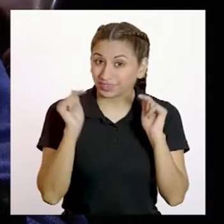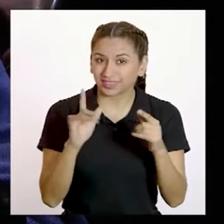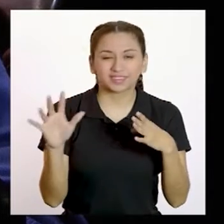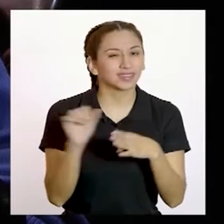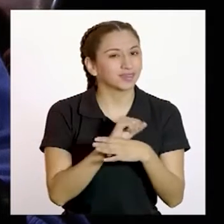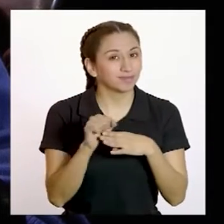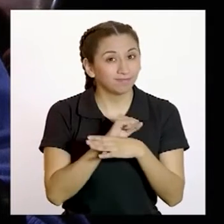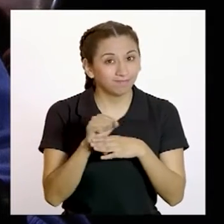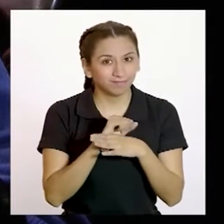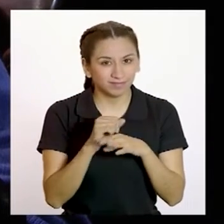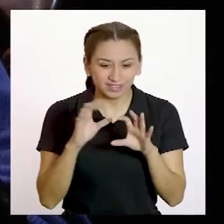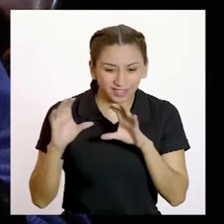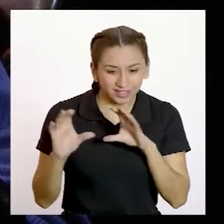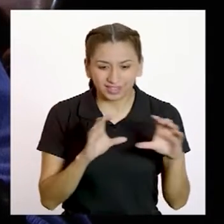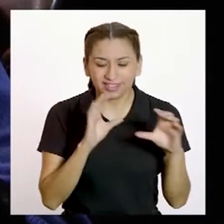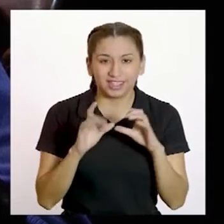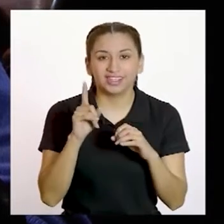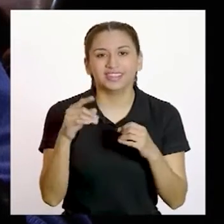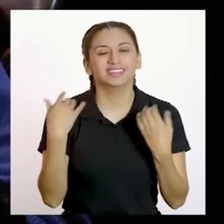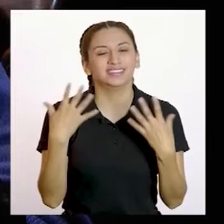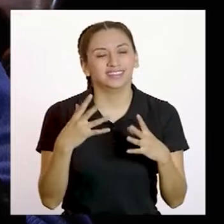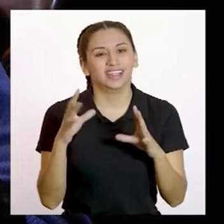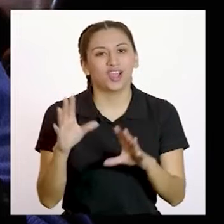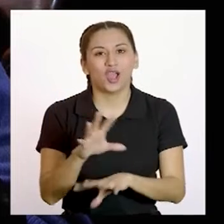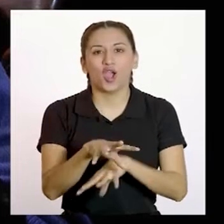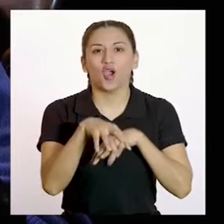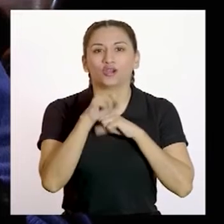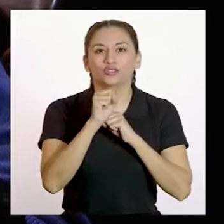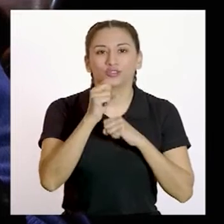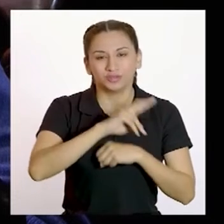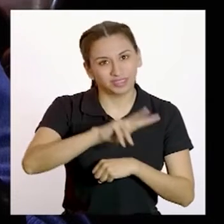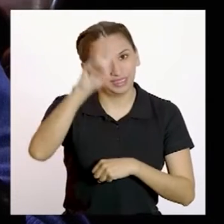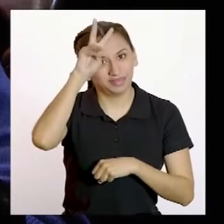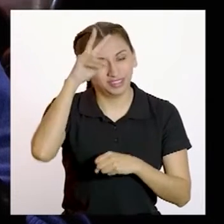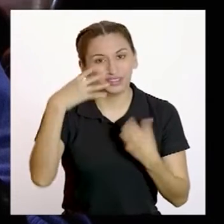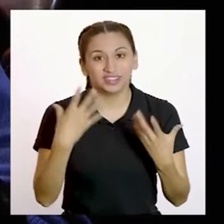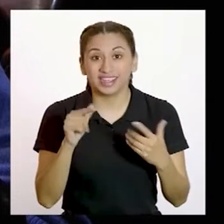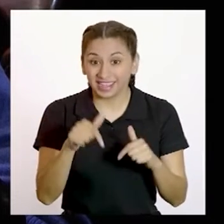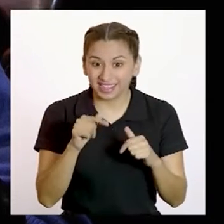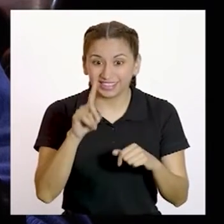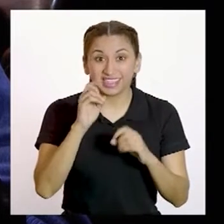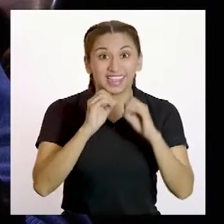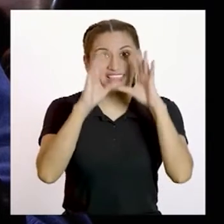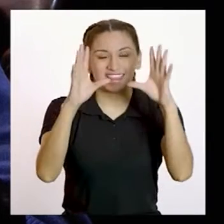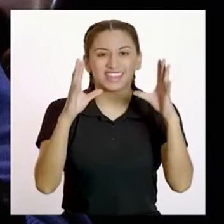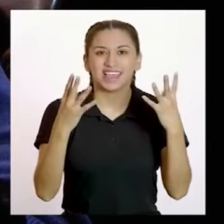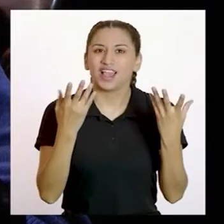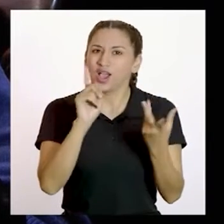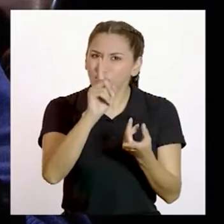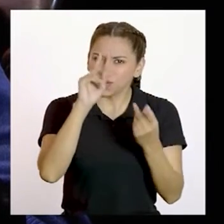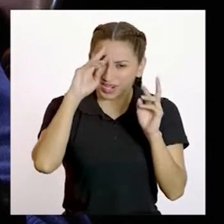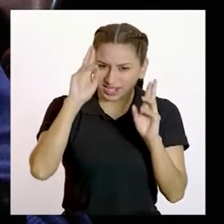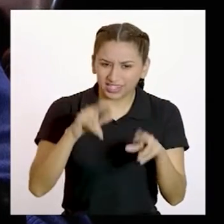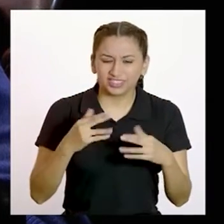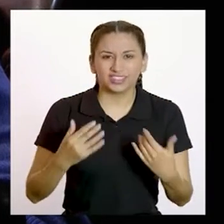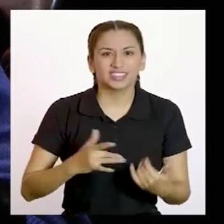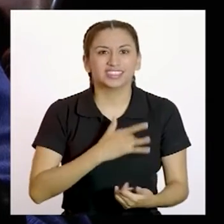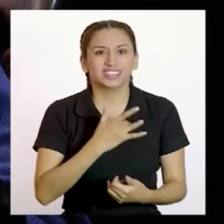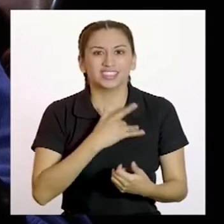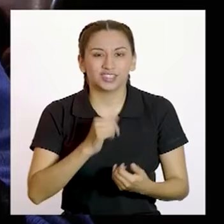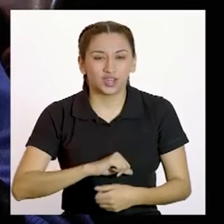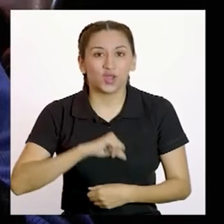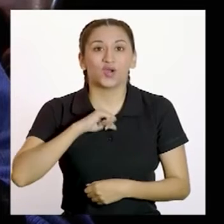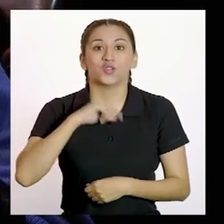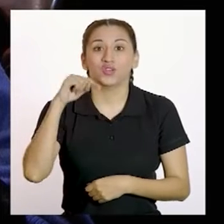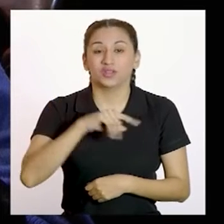Todo ello, en la práctica, es parte de nuestro folclore. Que este día sea una razón para celebrar y sentirnos